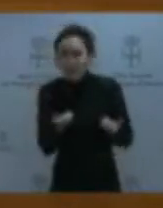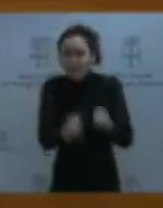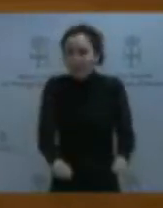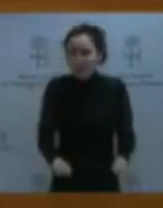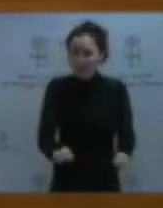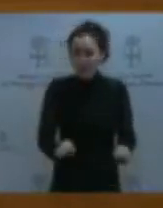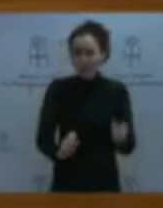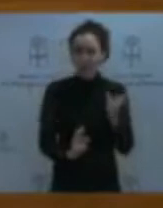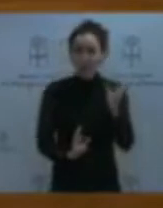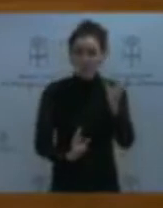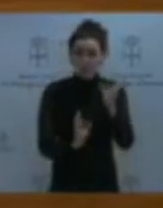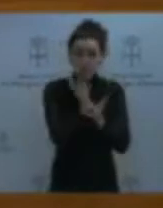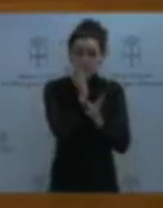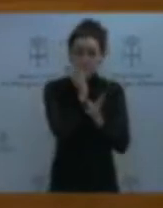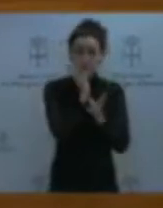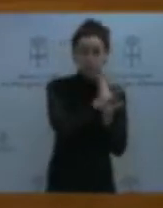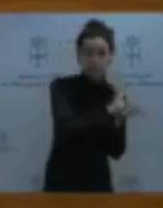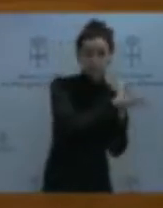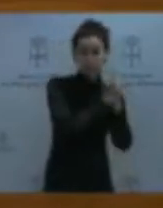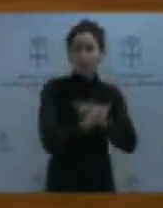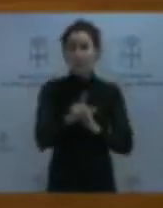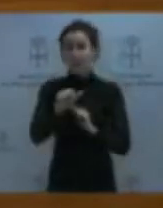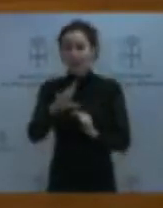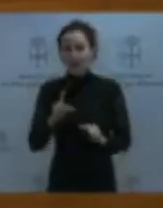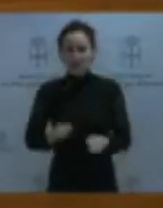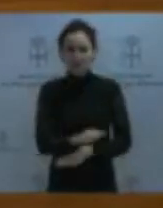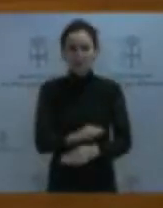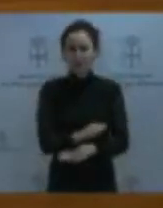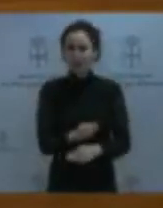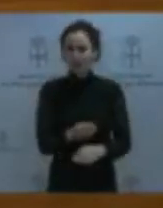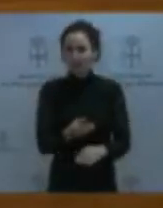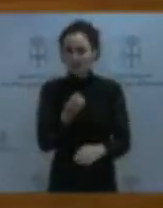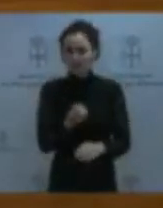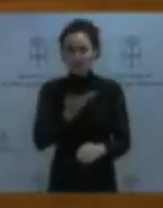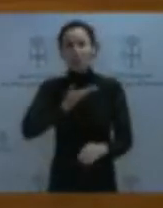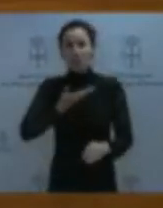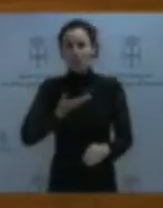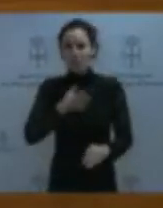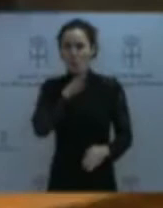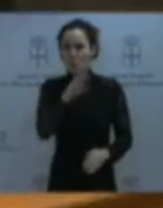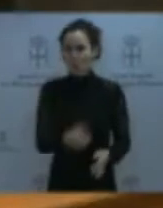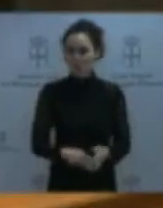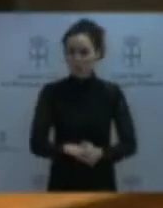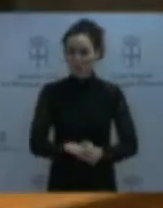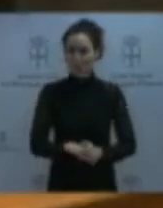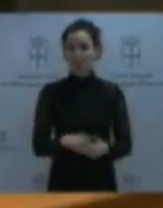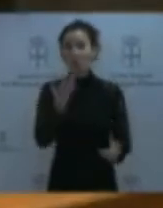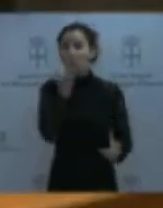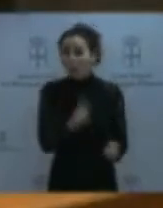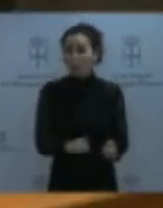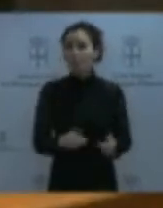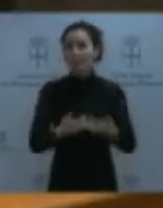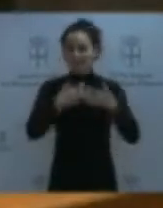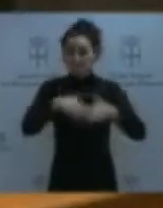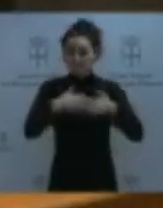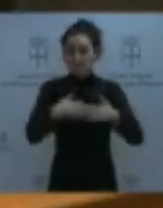hecho inversiones para hacerlo. Supongo que eso no nos gustará a ninguno de nosotros, ¿no? Esa industria. ¿Habrá que defender